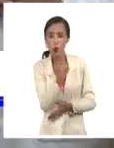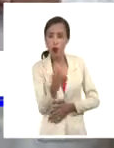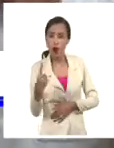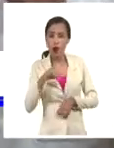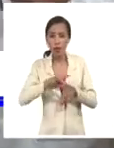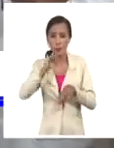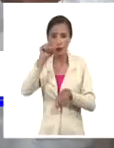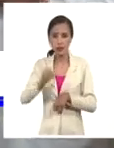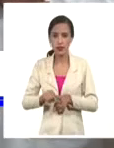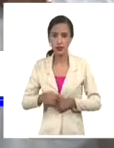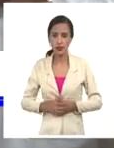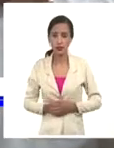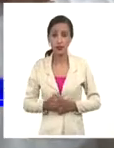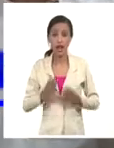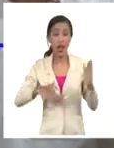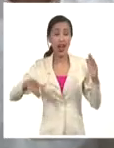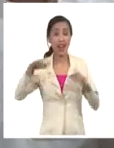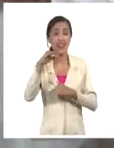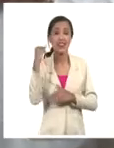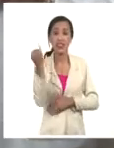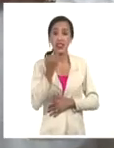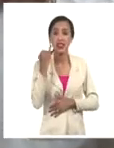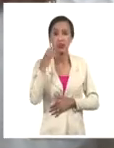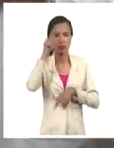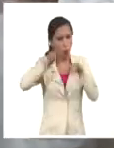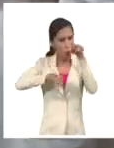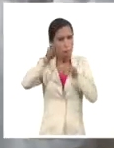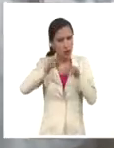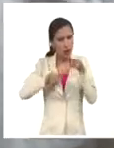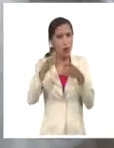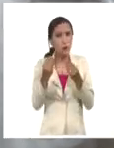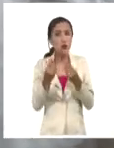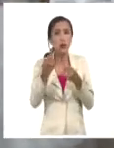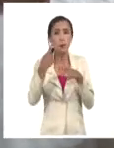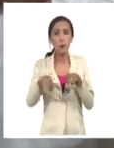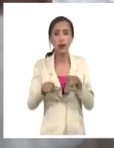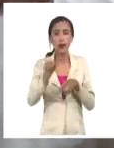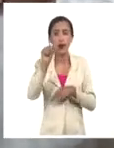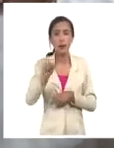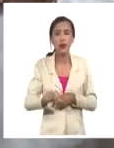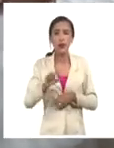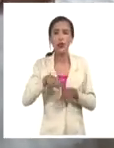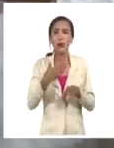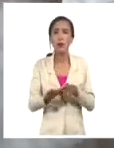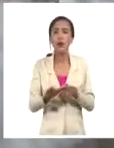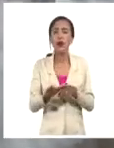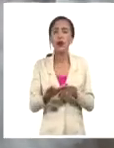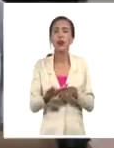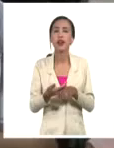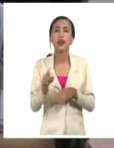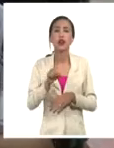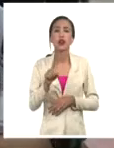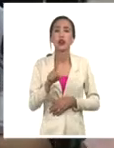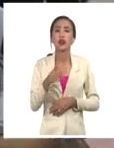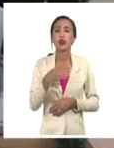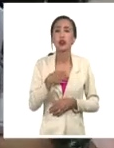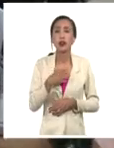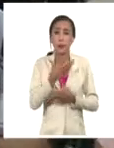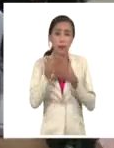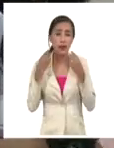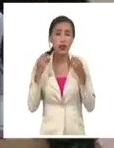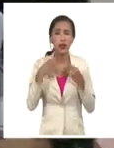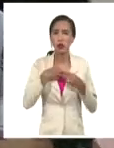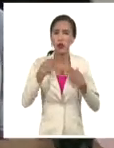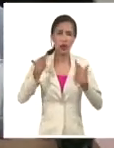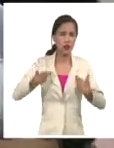paciente. Internacionalmente se opera mucho también, pero los pacientes se pierden, no tienen rehabilitación en